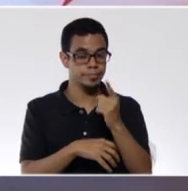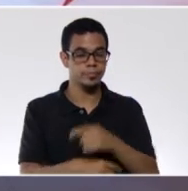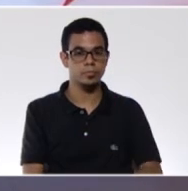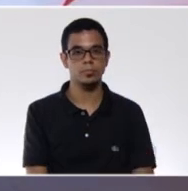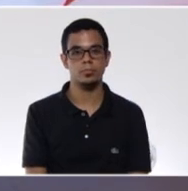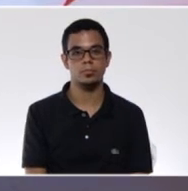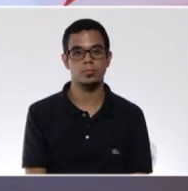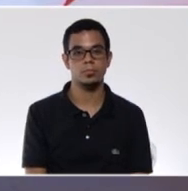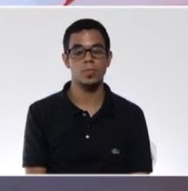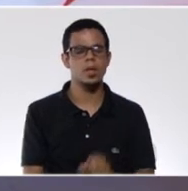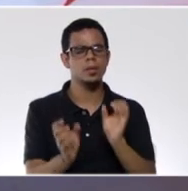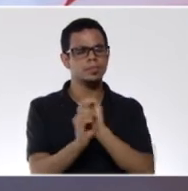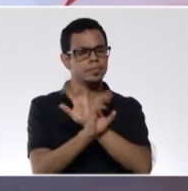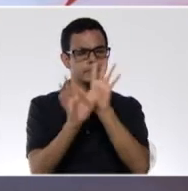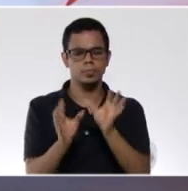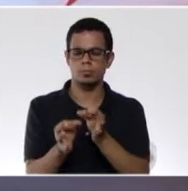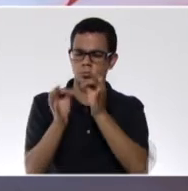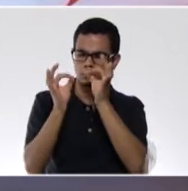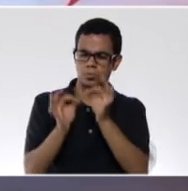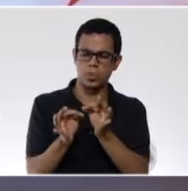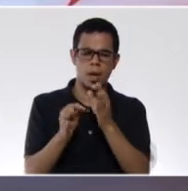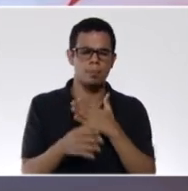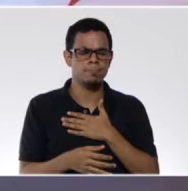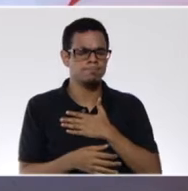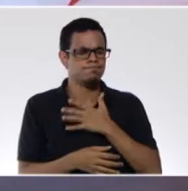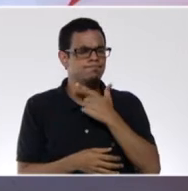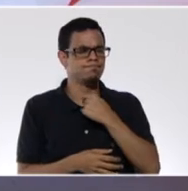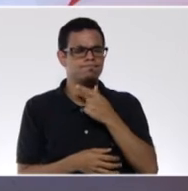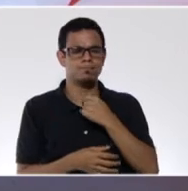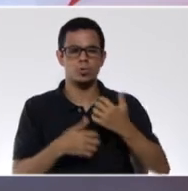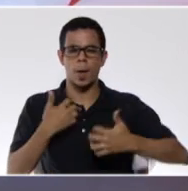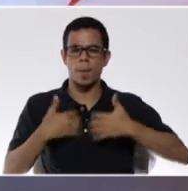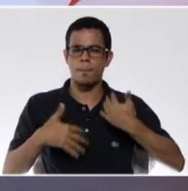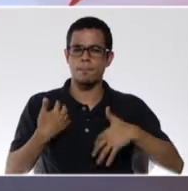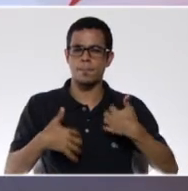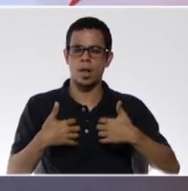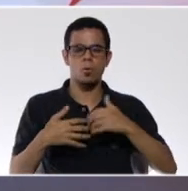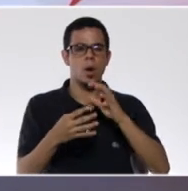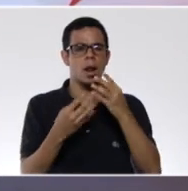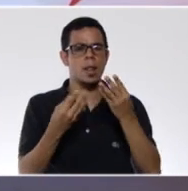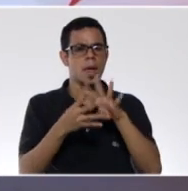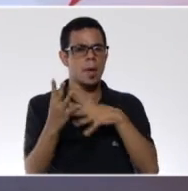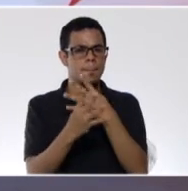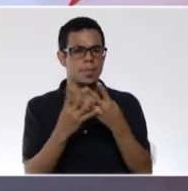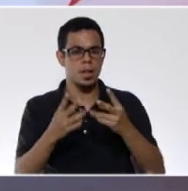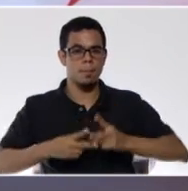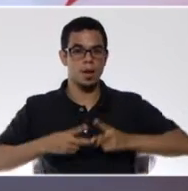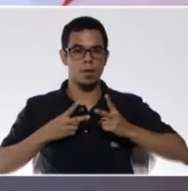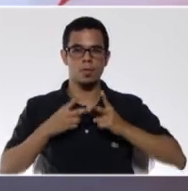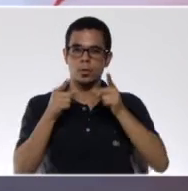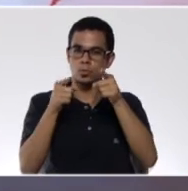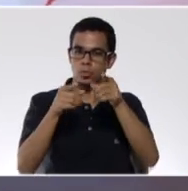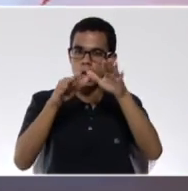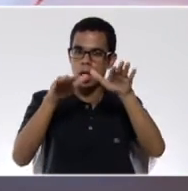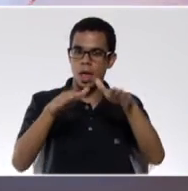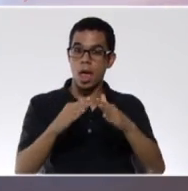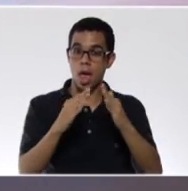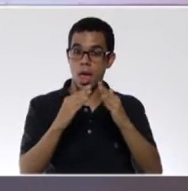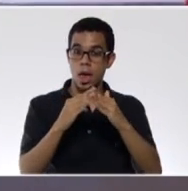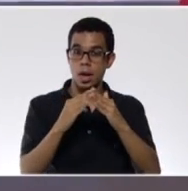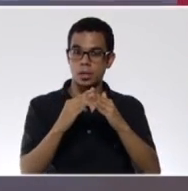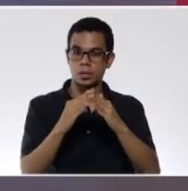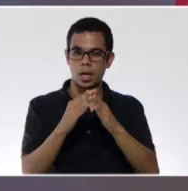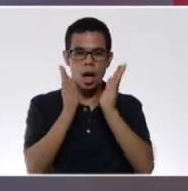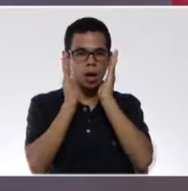Fundavi. Claro que sí, José, me encanta este miércoles de matemáticas para la vida. Ustedes en casa vamos a disfrutarlo, vamos a sacarle